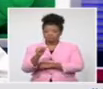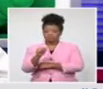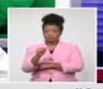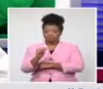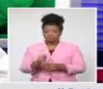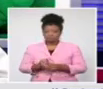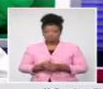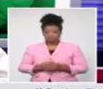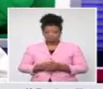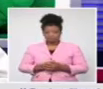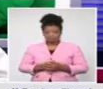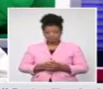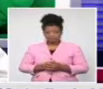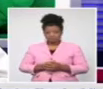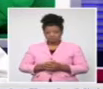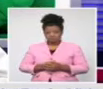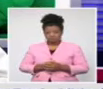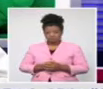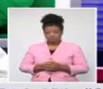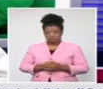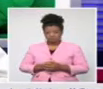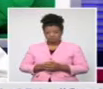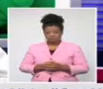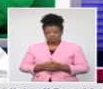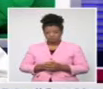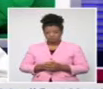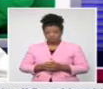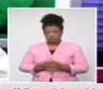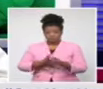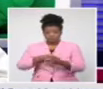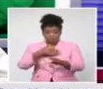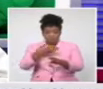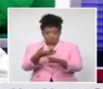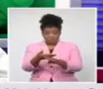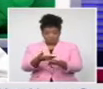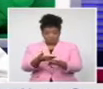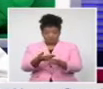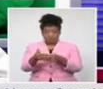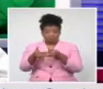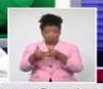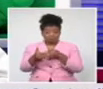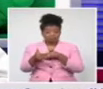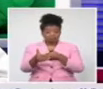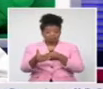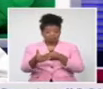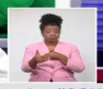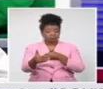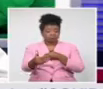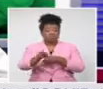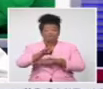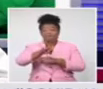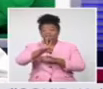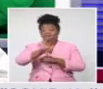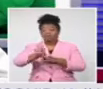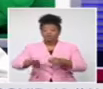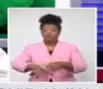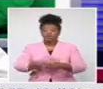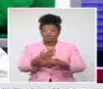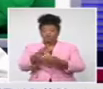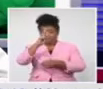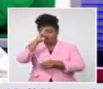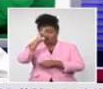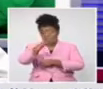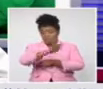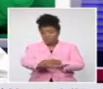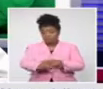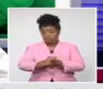y después de una estadía bastante prolongada, 25 días estuvo ingresado,